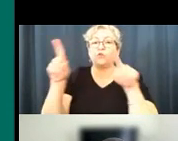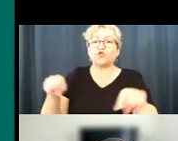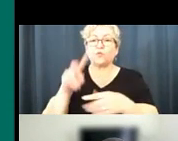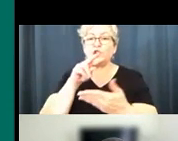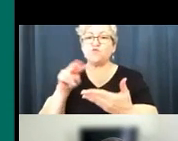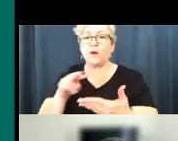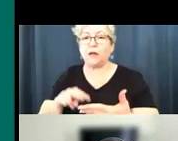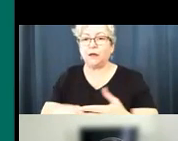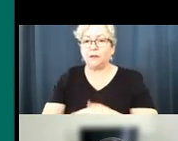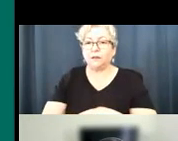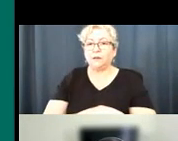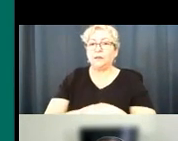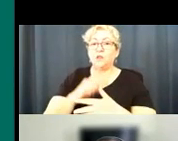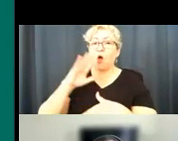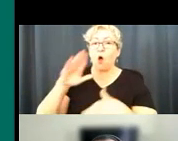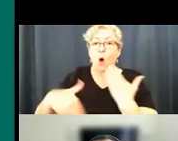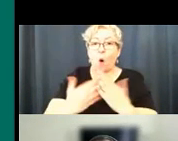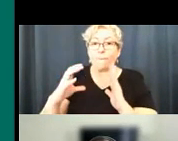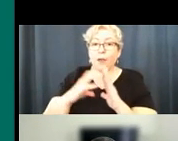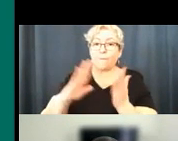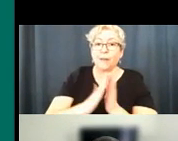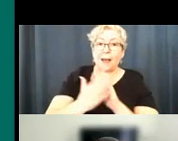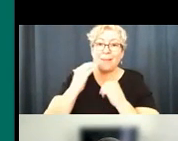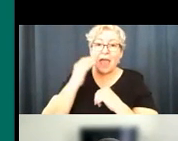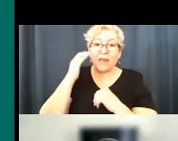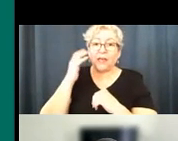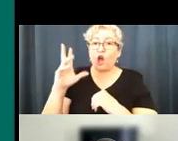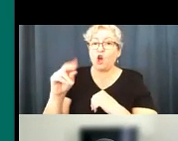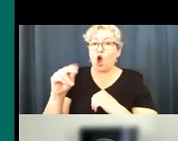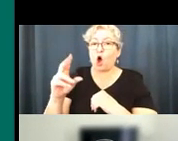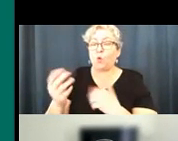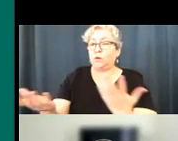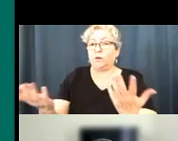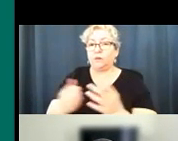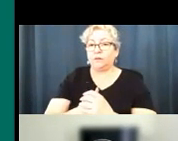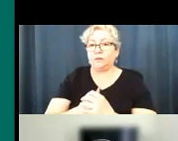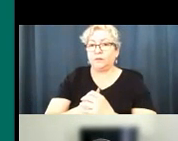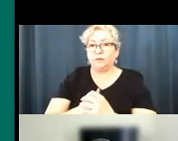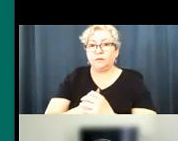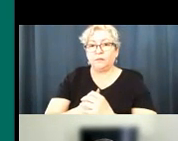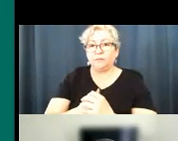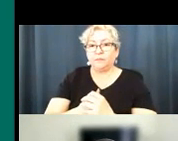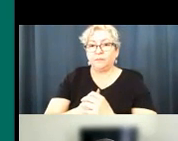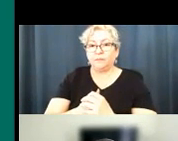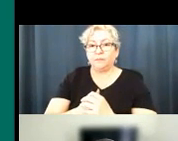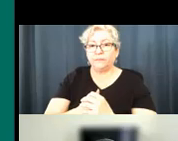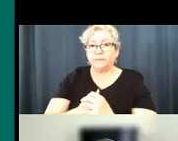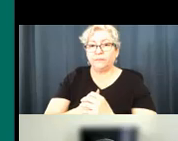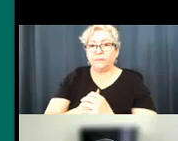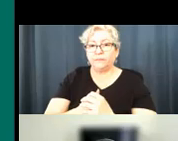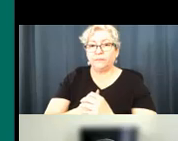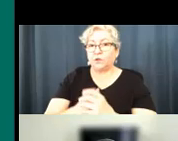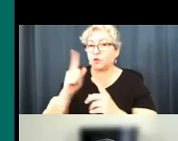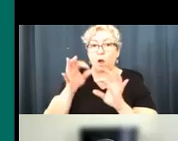checker. Si entonces el párrafo entero se convierte en un encabezado, pues entonces está mal. O sea, úsenlo.